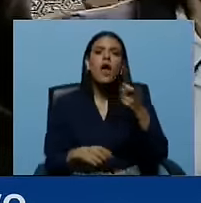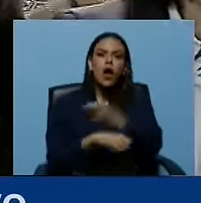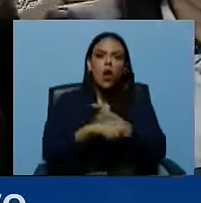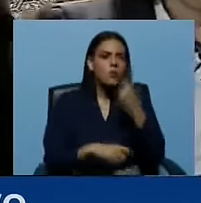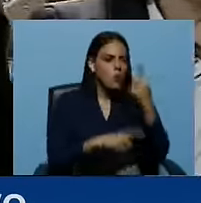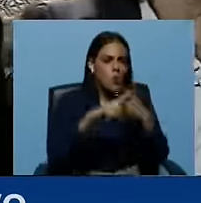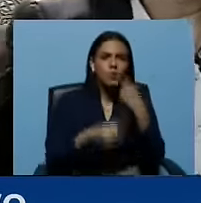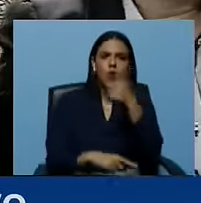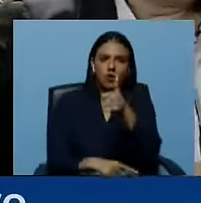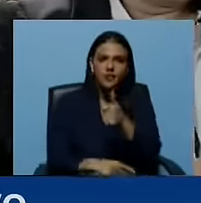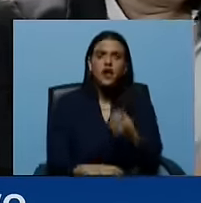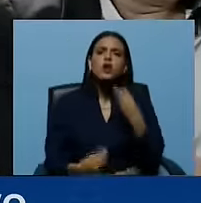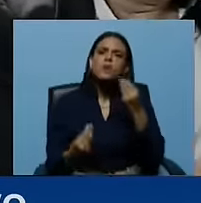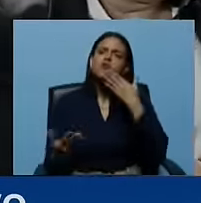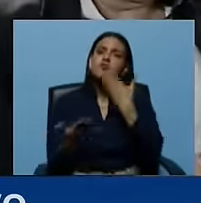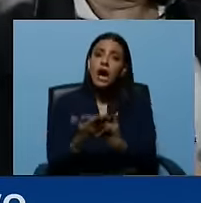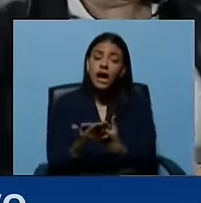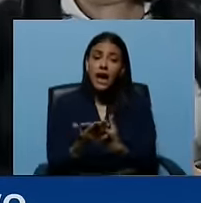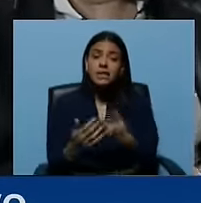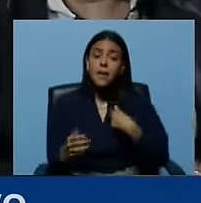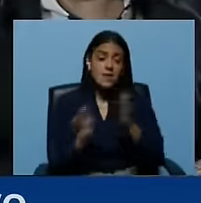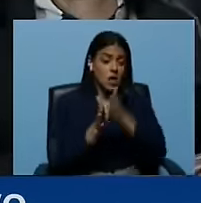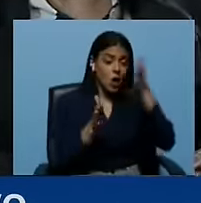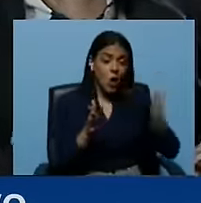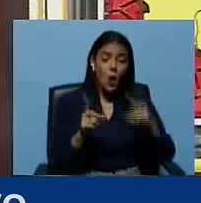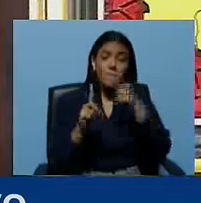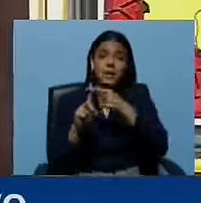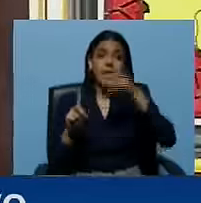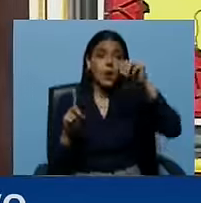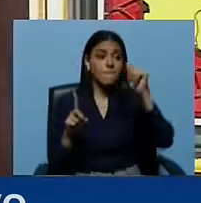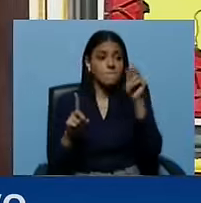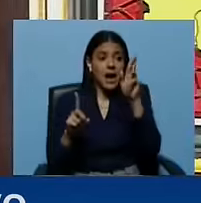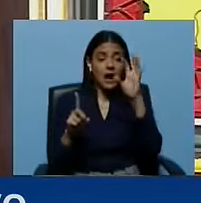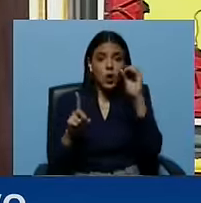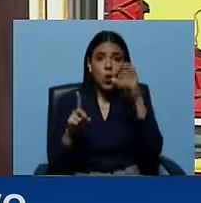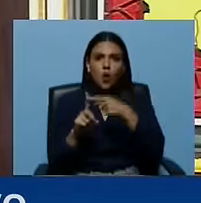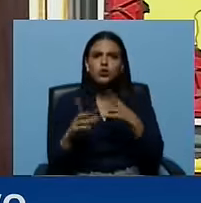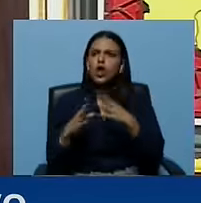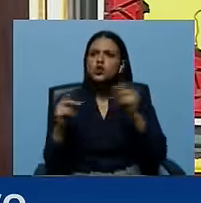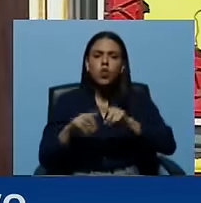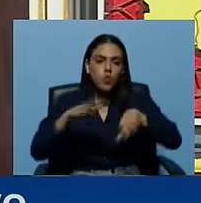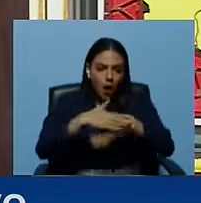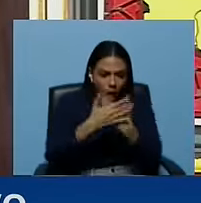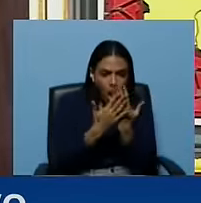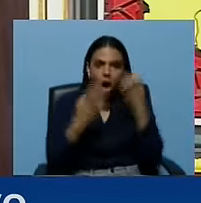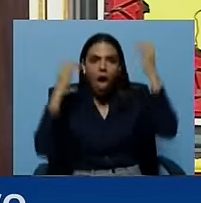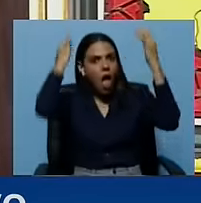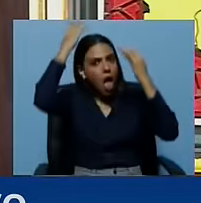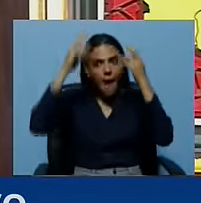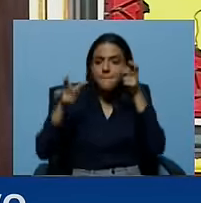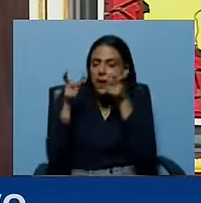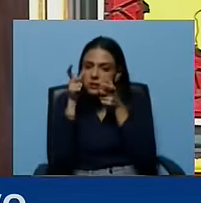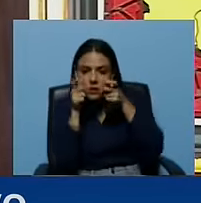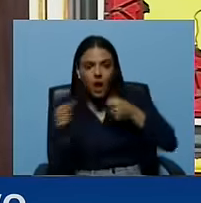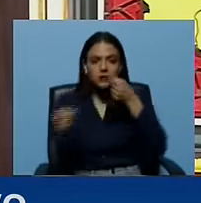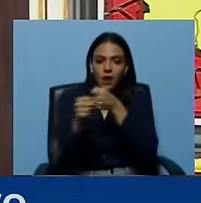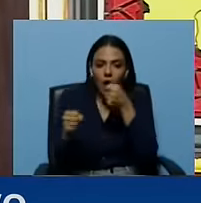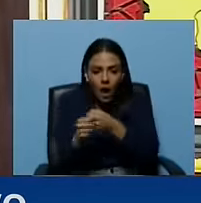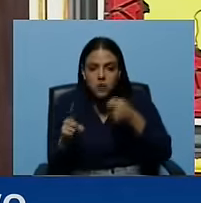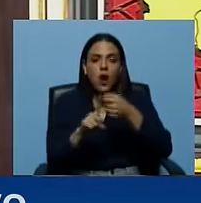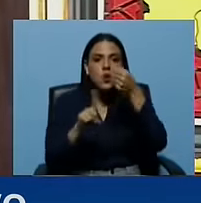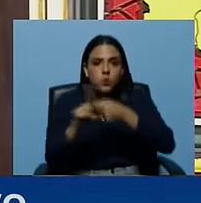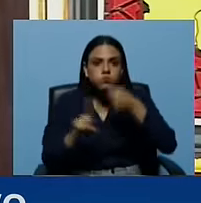Le agradezco al compañero Marcos Torres todos sus desvelos, angustias y